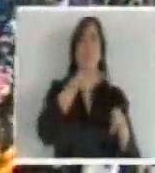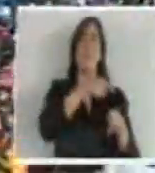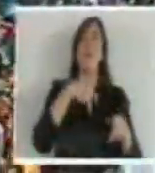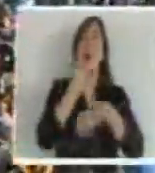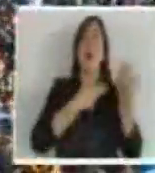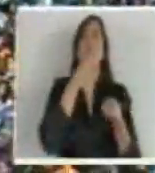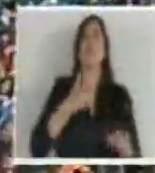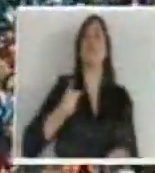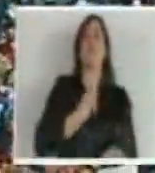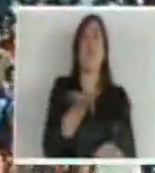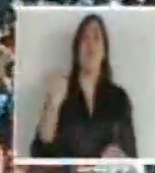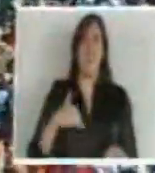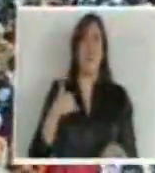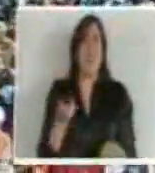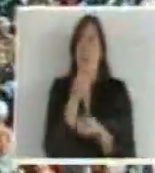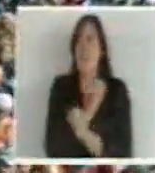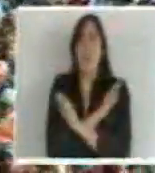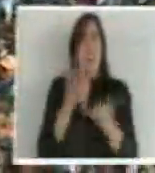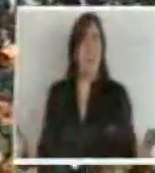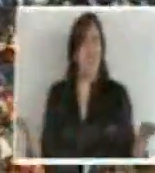¡Qué maravilla!